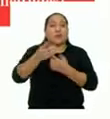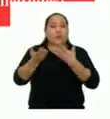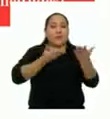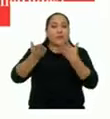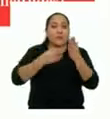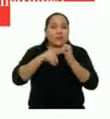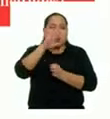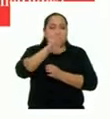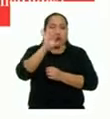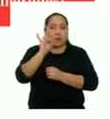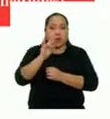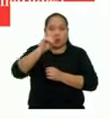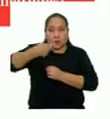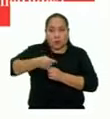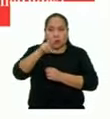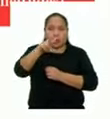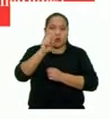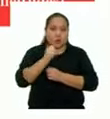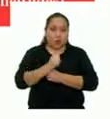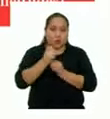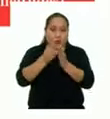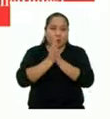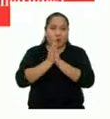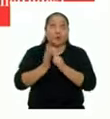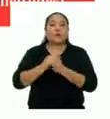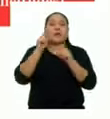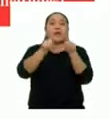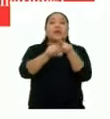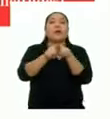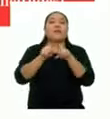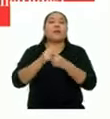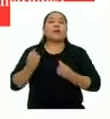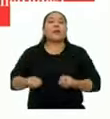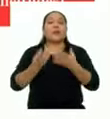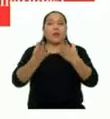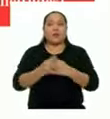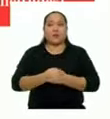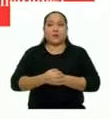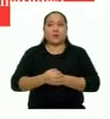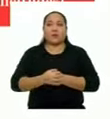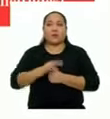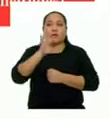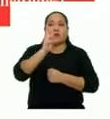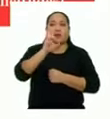a 58.200 solicitudes. Asimismo, otorgamos